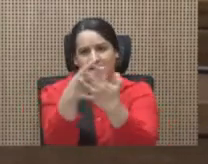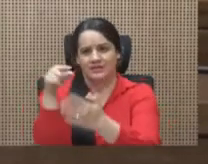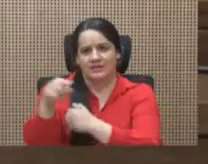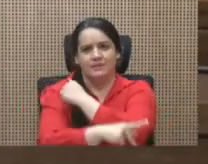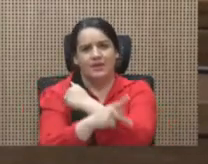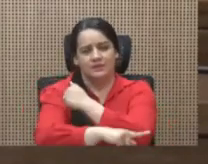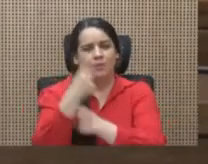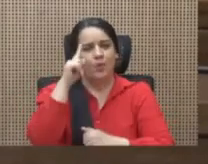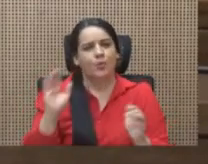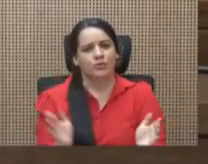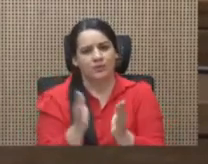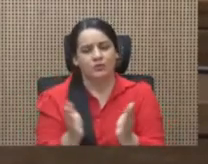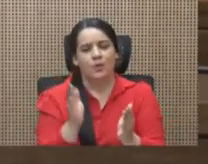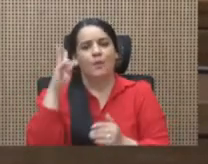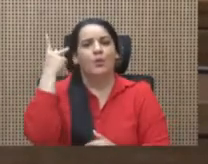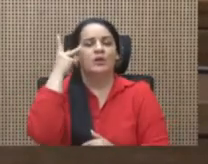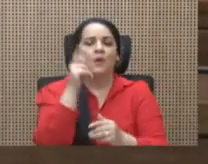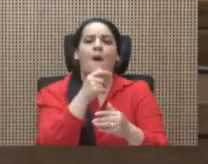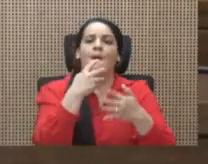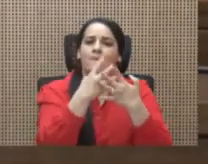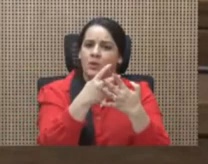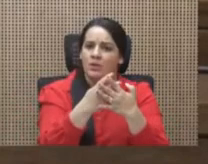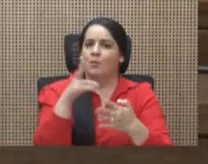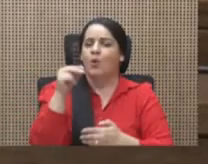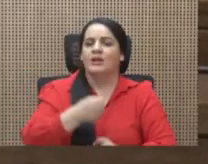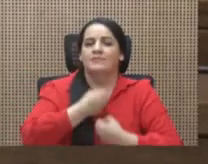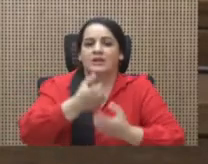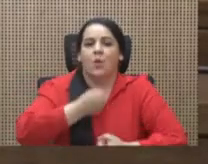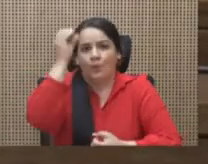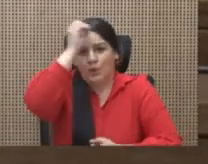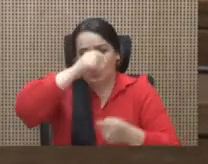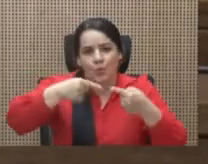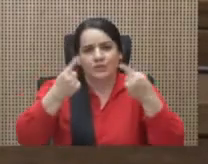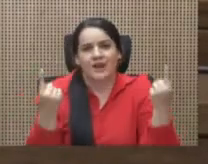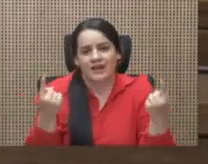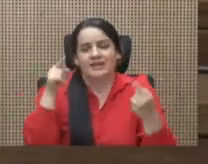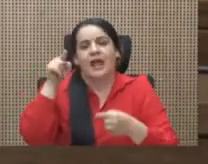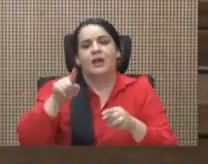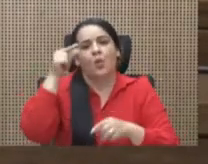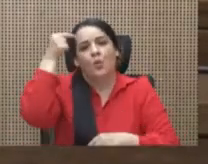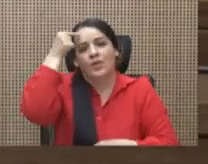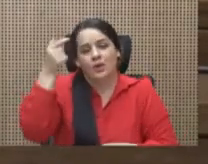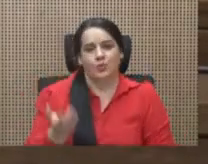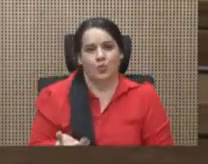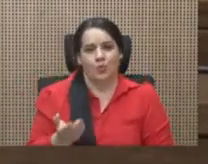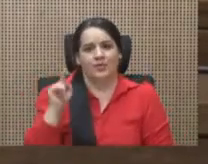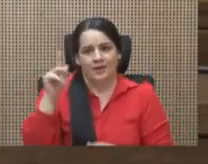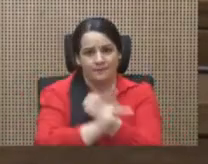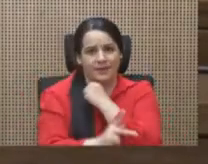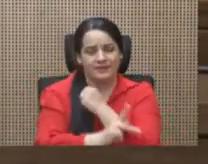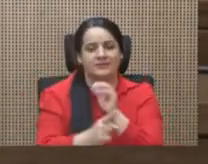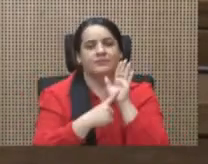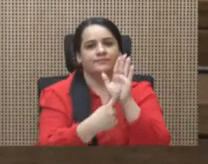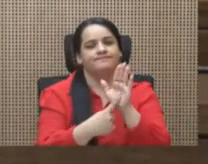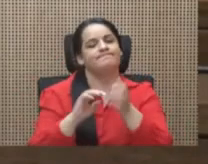motivos políticos, privados de su libertad por expresar sus opiniones contrarias al gobierno de ese país. Dos, manifestar nuestra solidaridad con